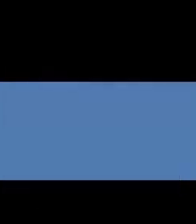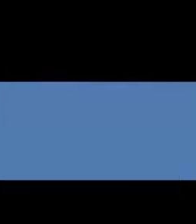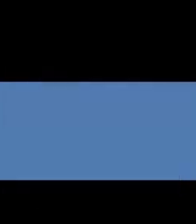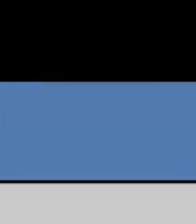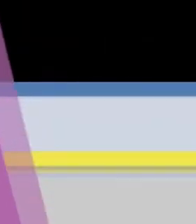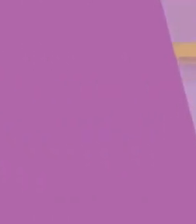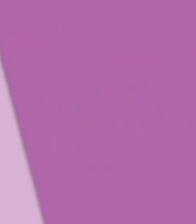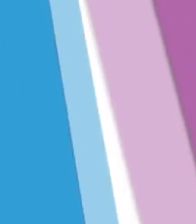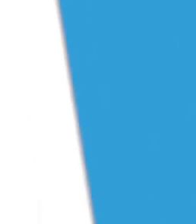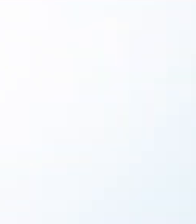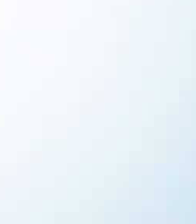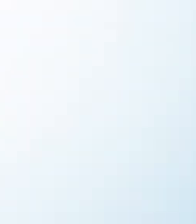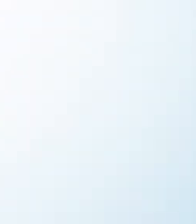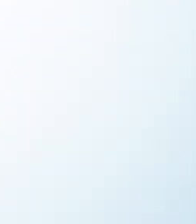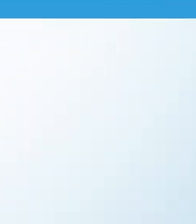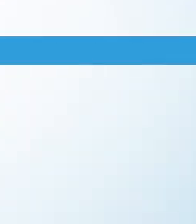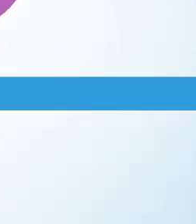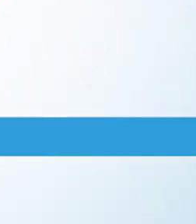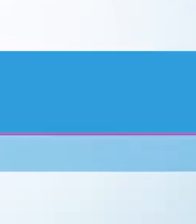Mejor.